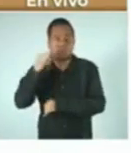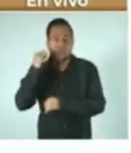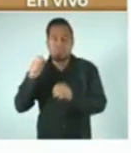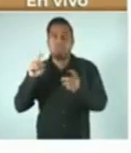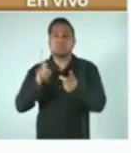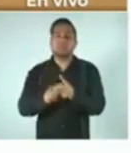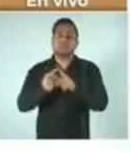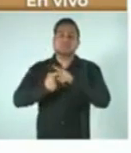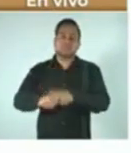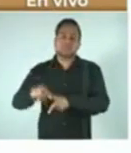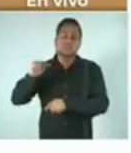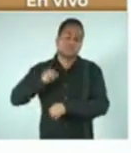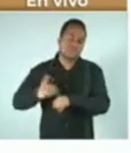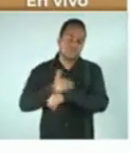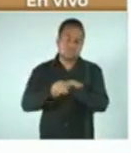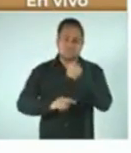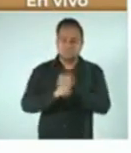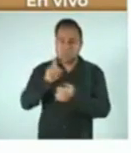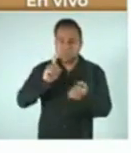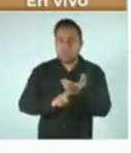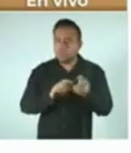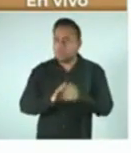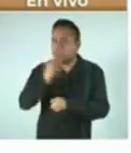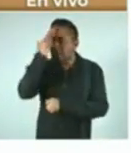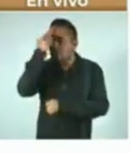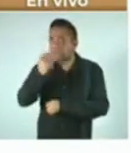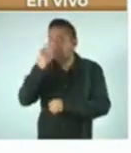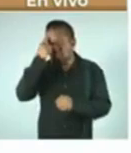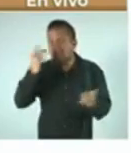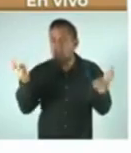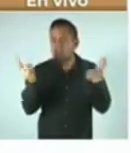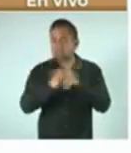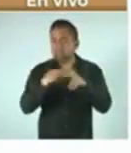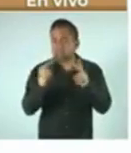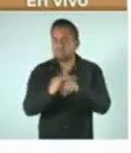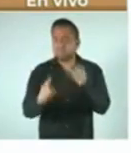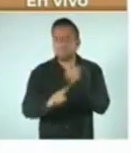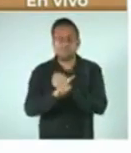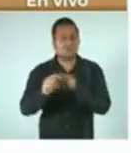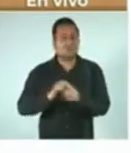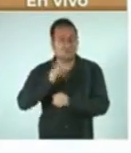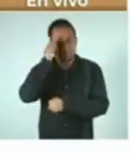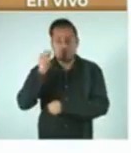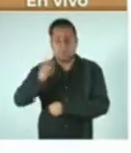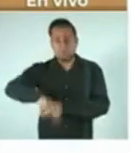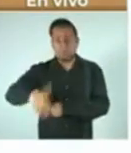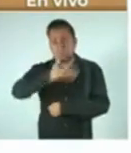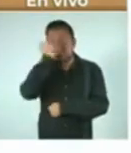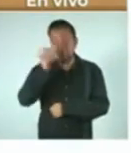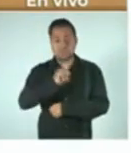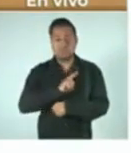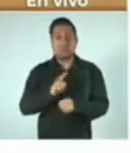del conflicto, ni de qué hay de por medio en la disputa de este territorio.